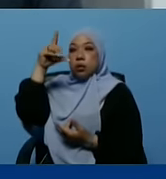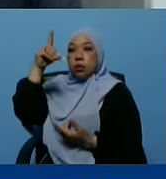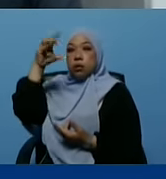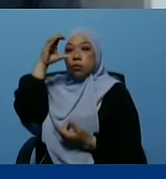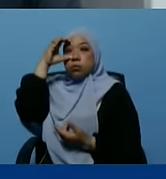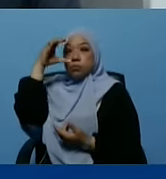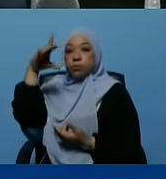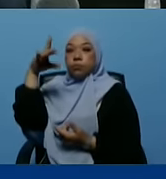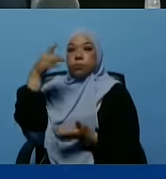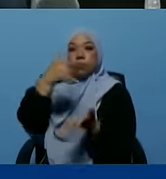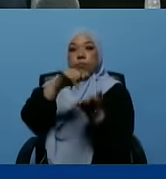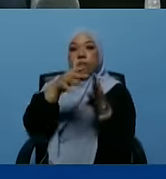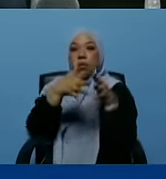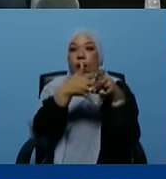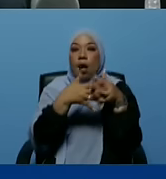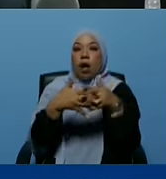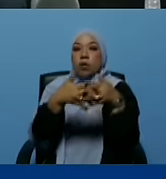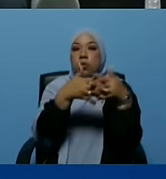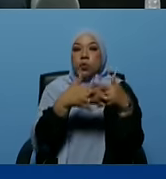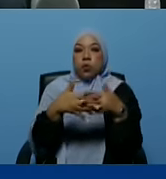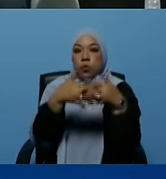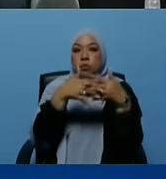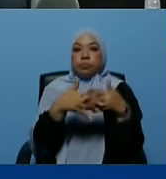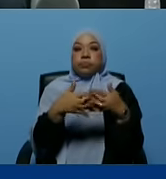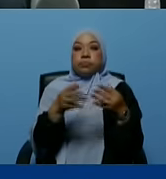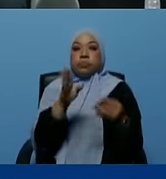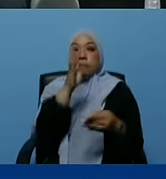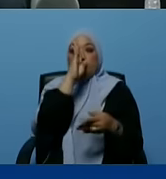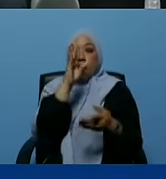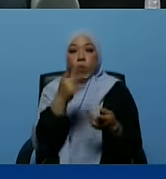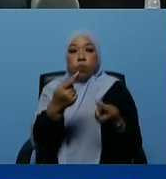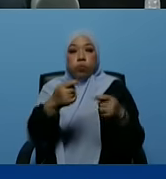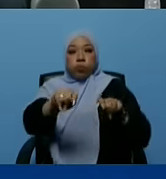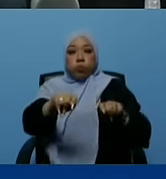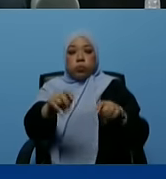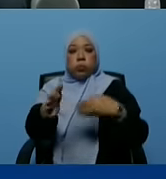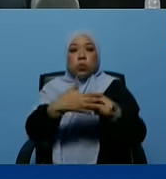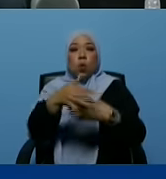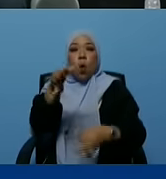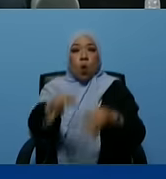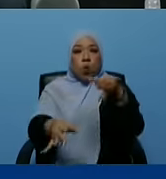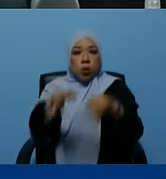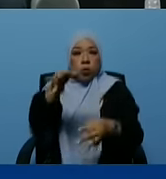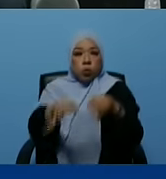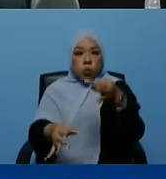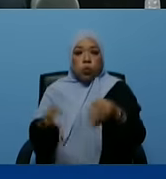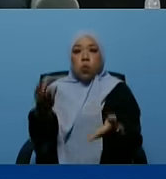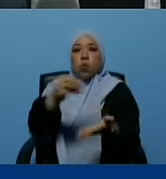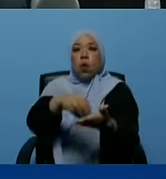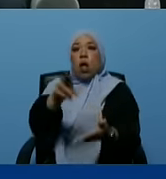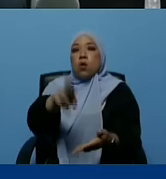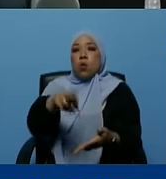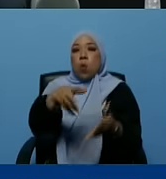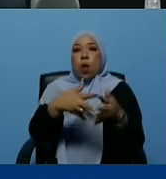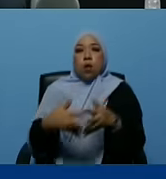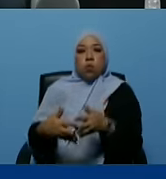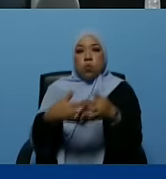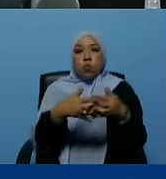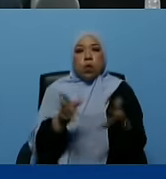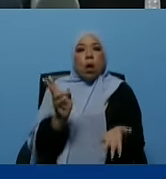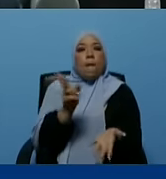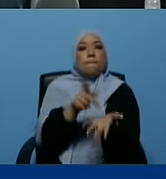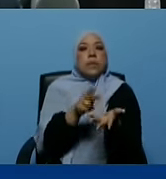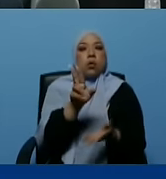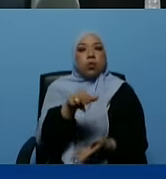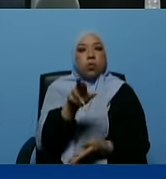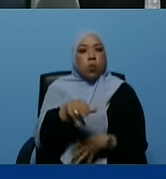en Miami el sábado, te congelamos las cuentas, te abrimos un juicio y no vuelves más nunca a presentarte en Estados